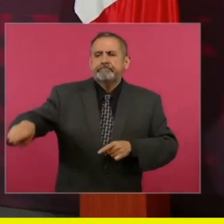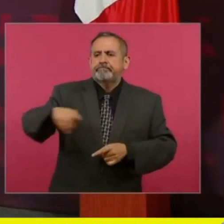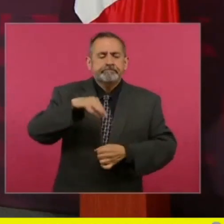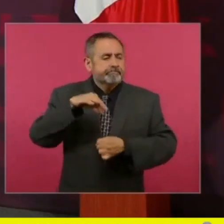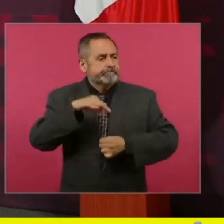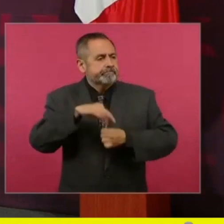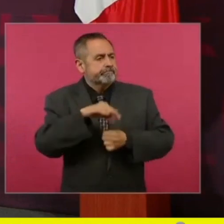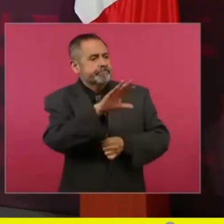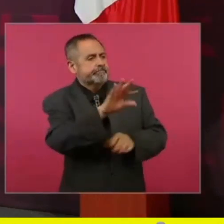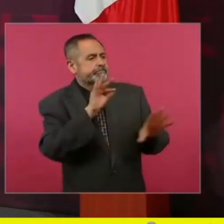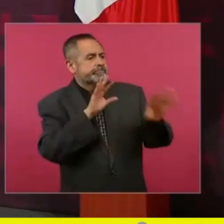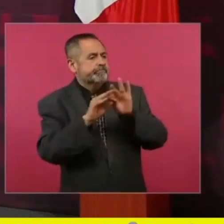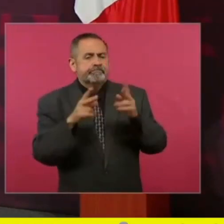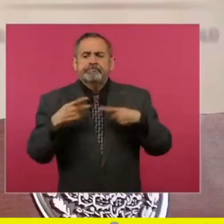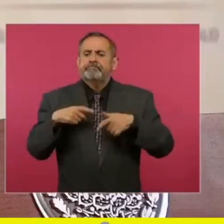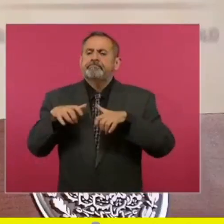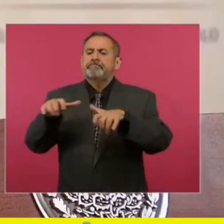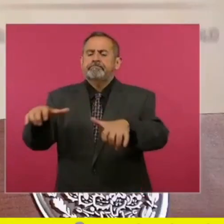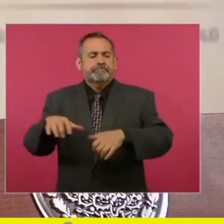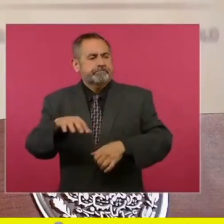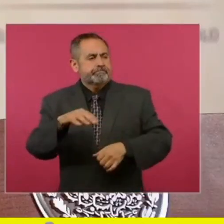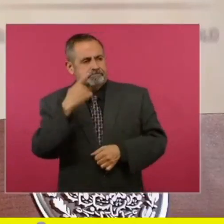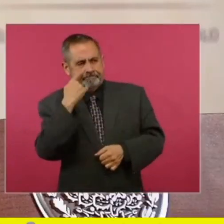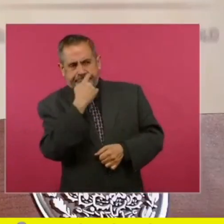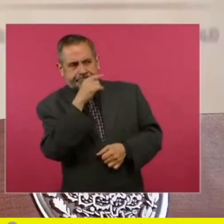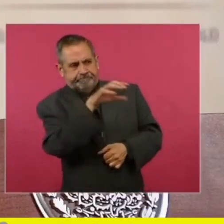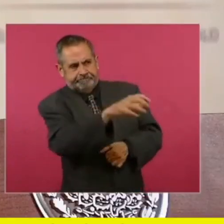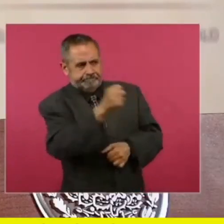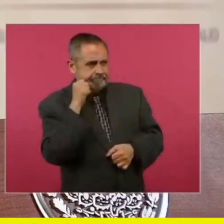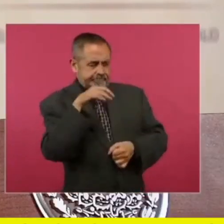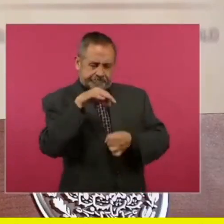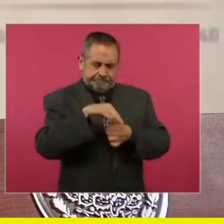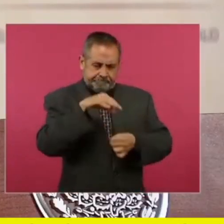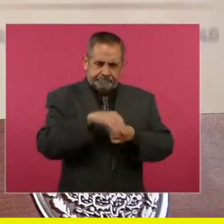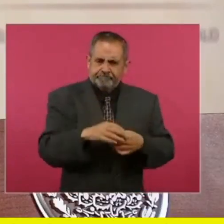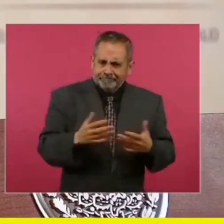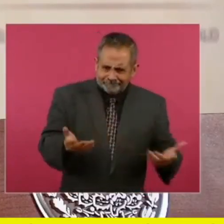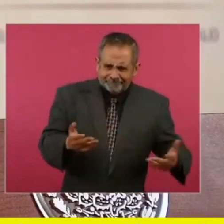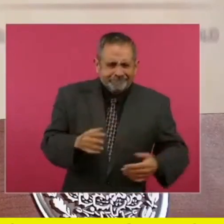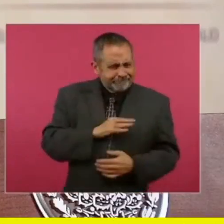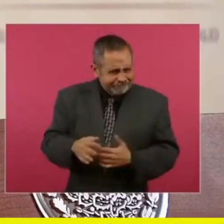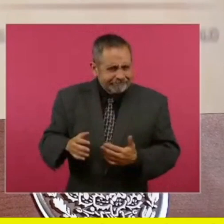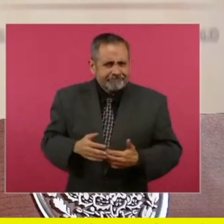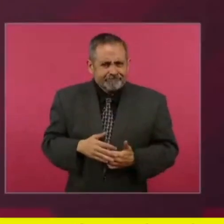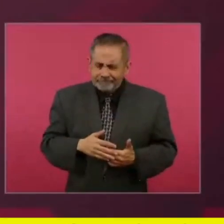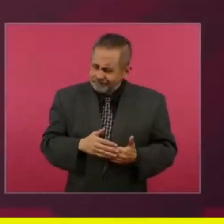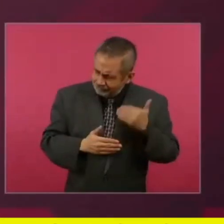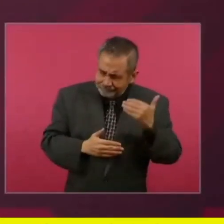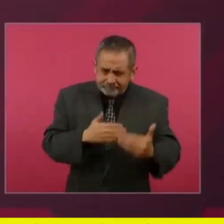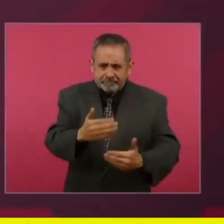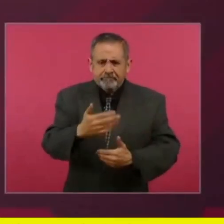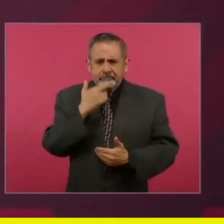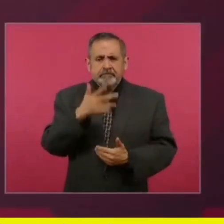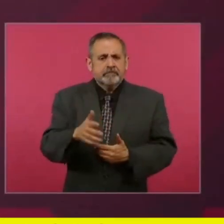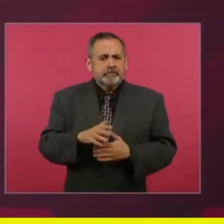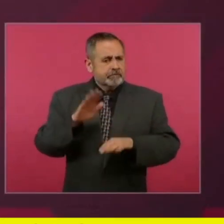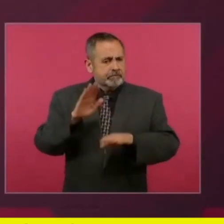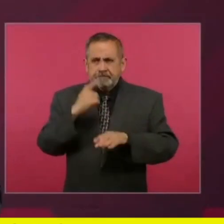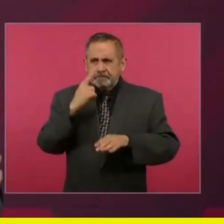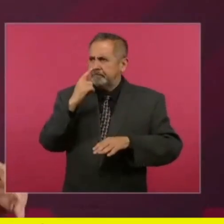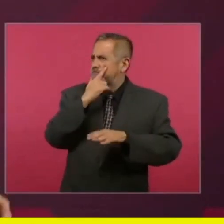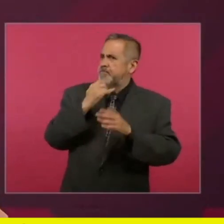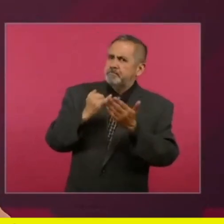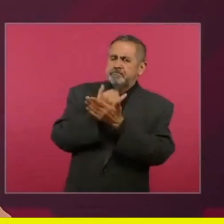que sea el pueblo Que decida a pasar ya a la